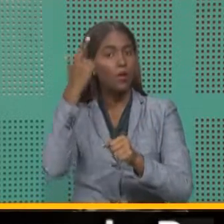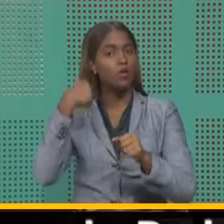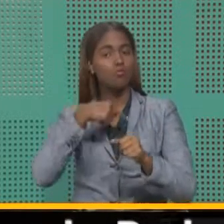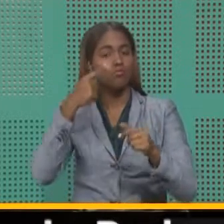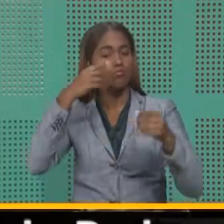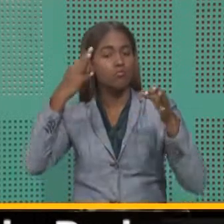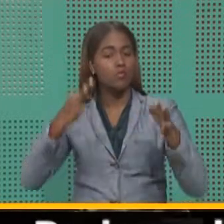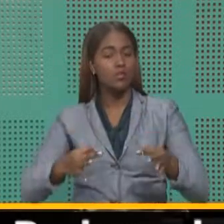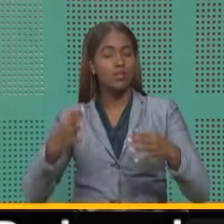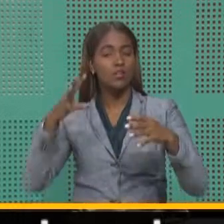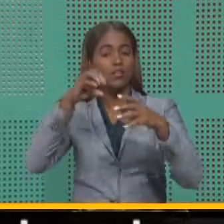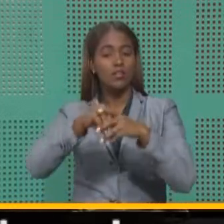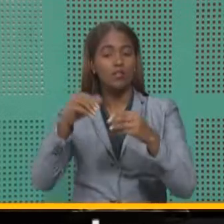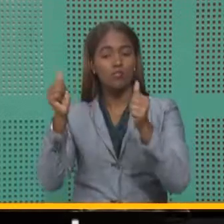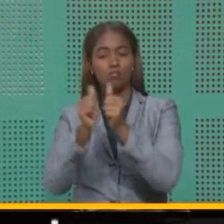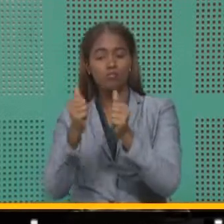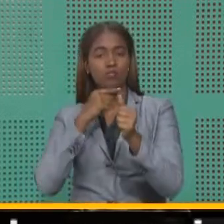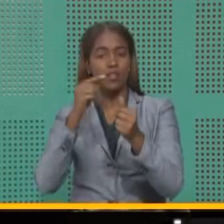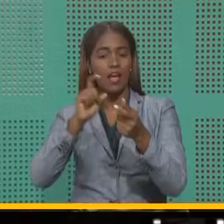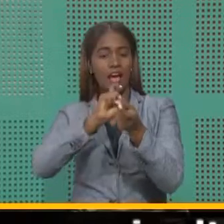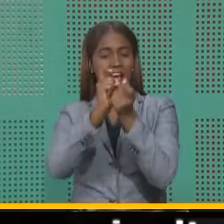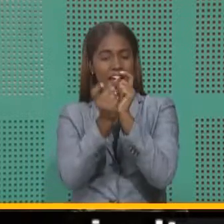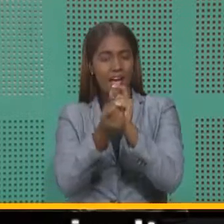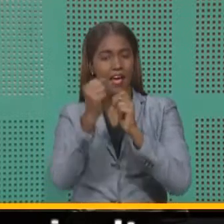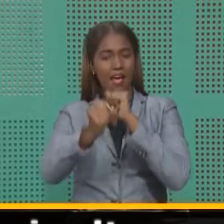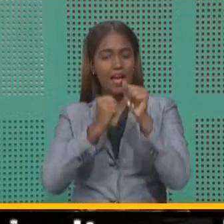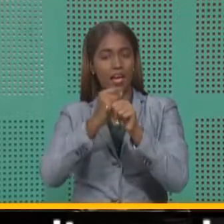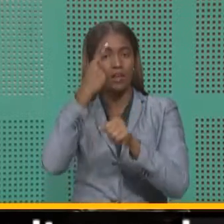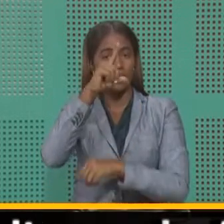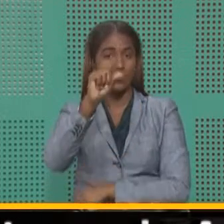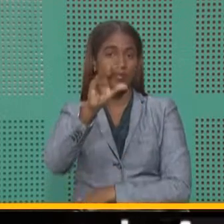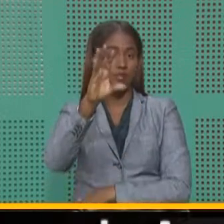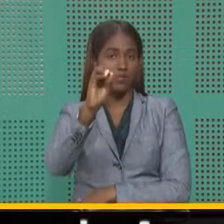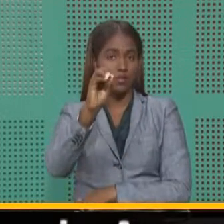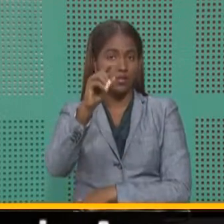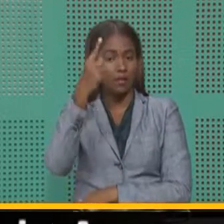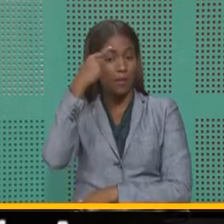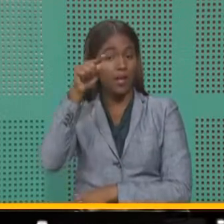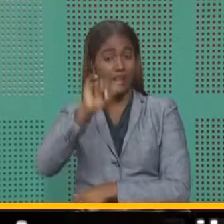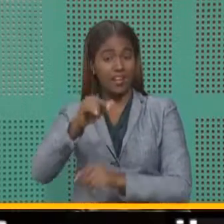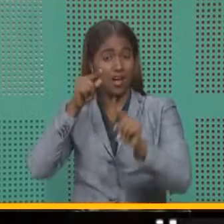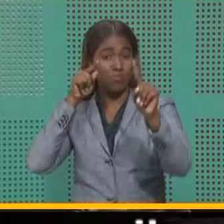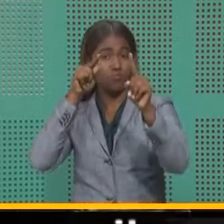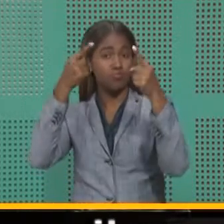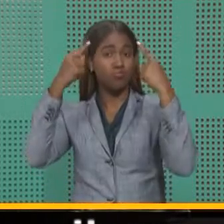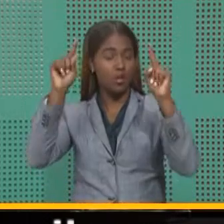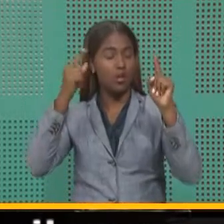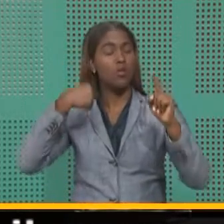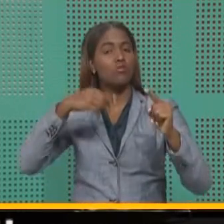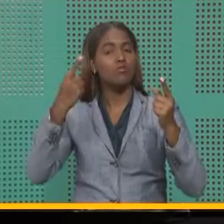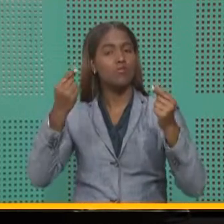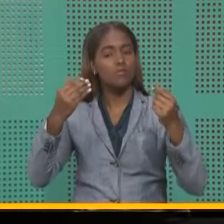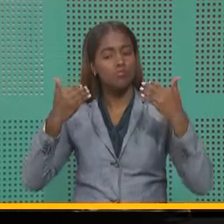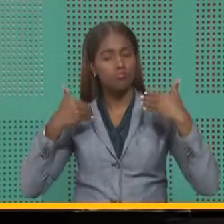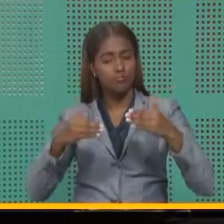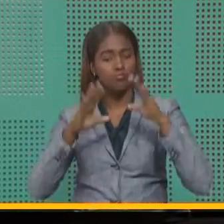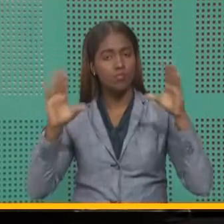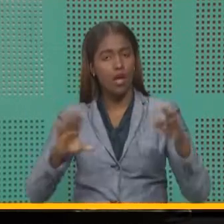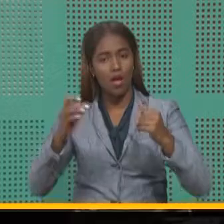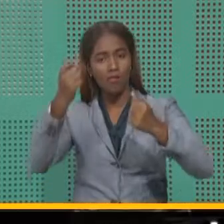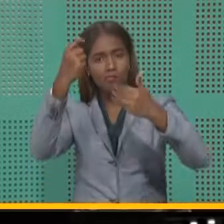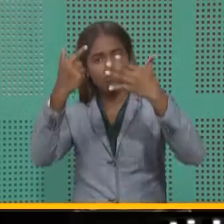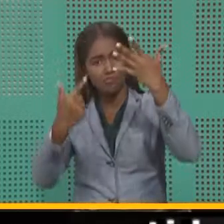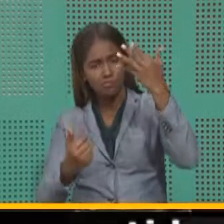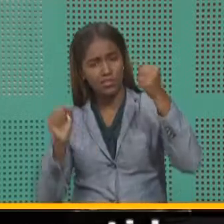alcanzar la neutralidad de carbono para el año 2050 para lograrlo hemos puesto en marcha toda una serie de